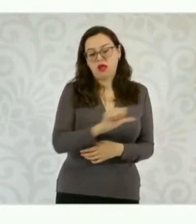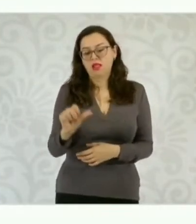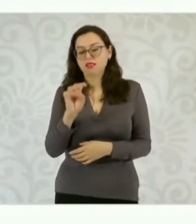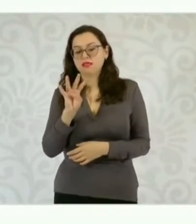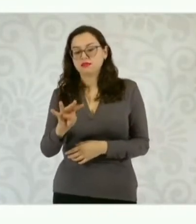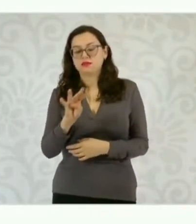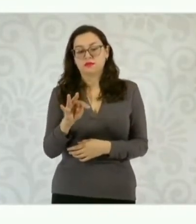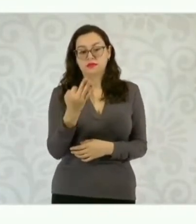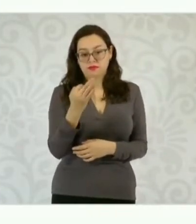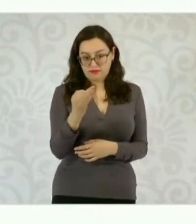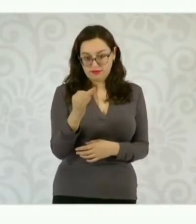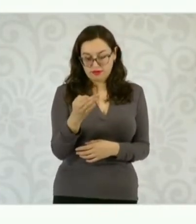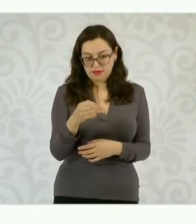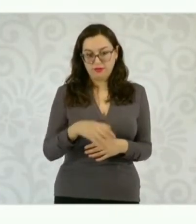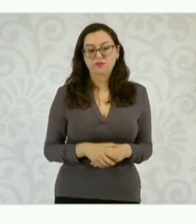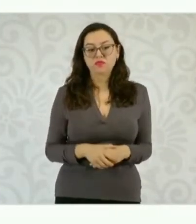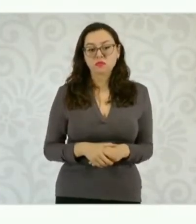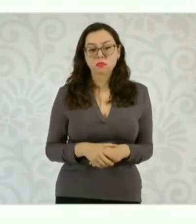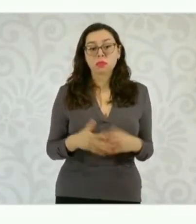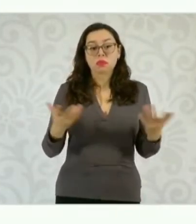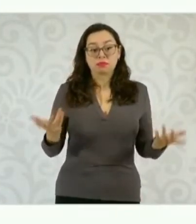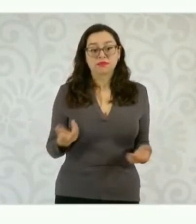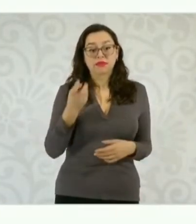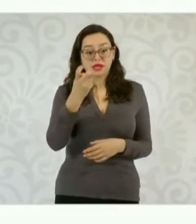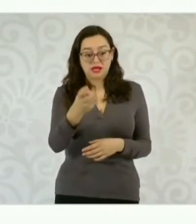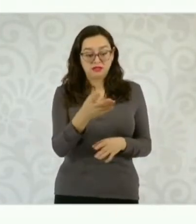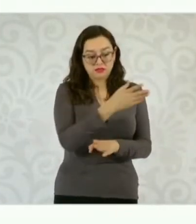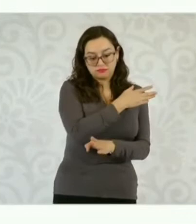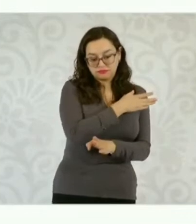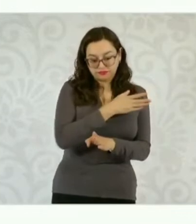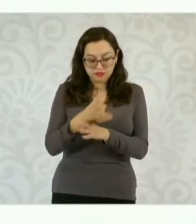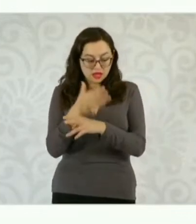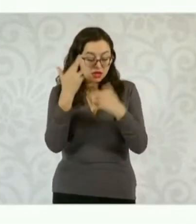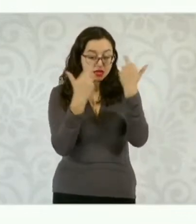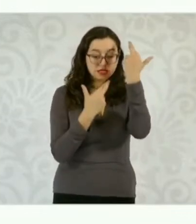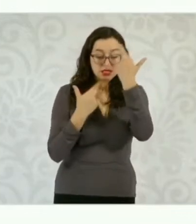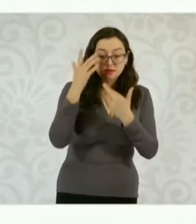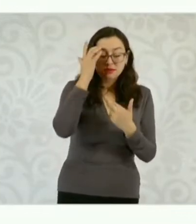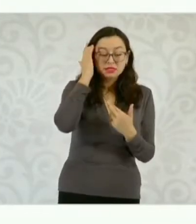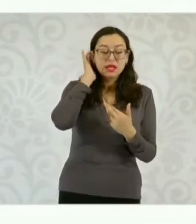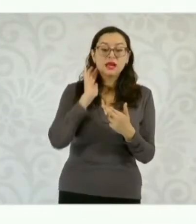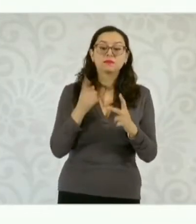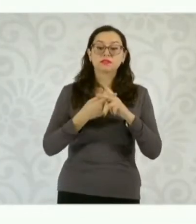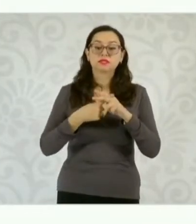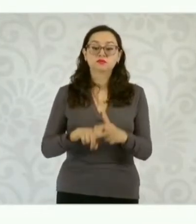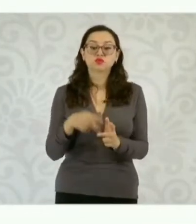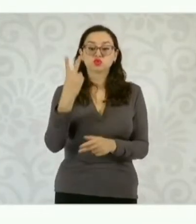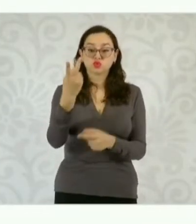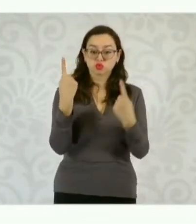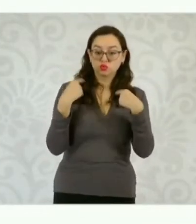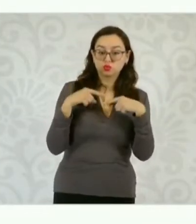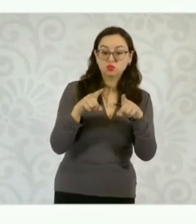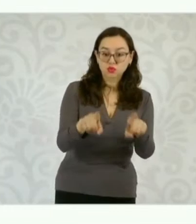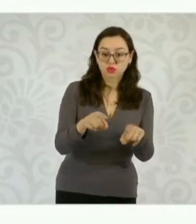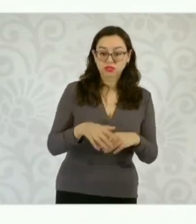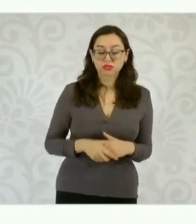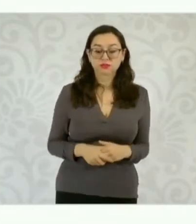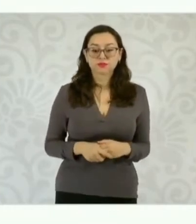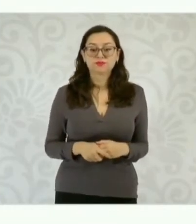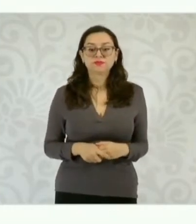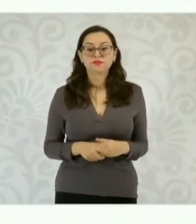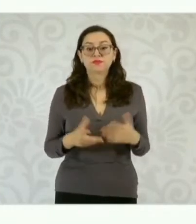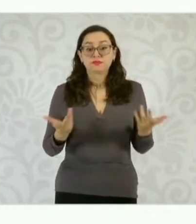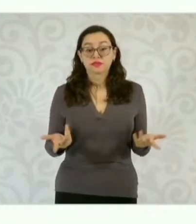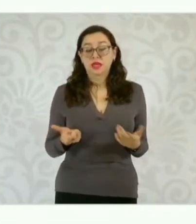febrero y hace unos días que cerramos esta investigación de mercado, inicia un poco 2 procesos. Uno es para las claves de